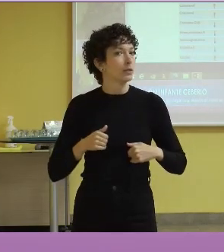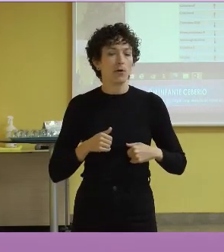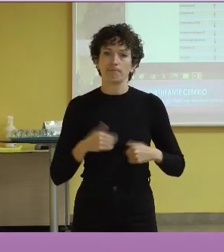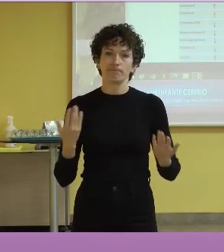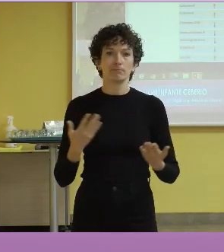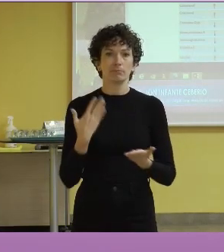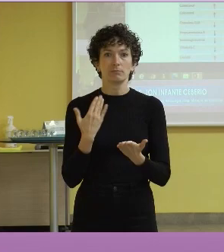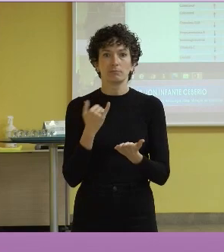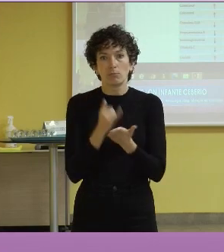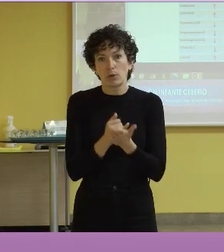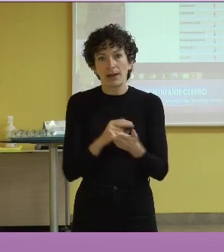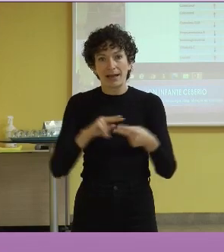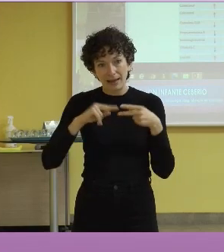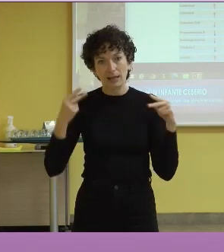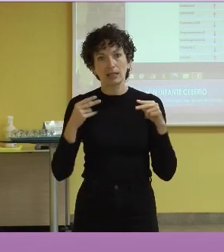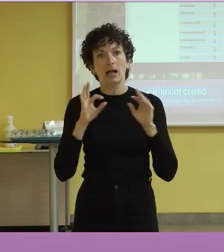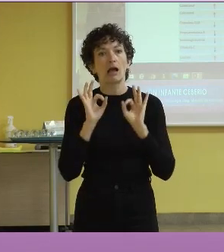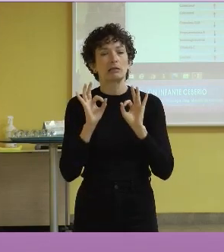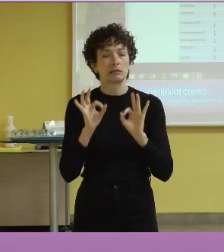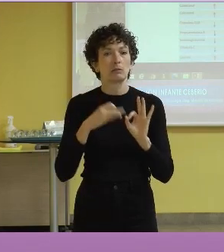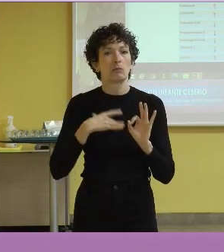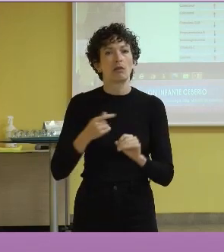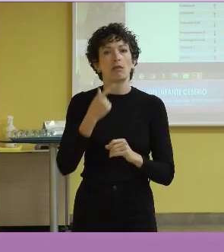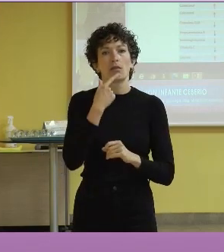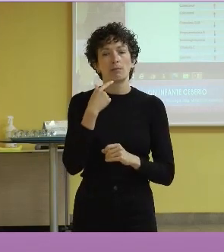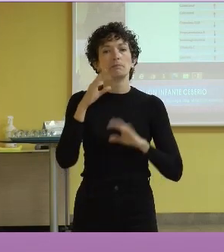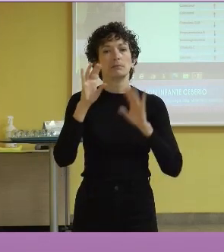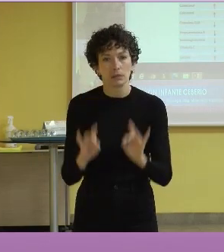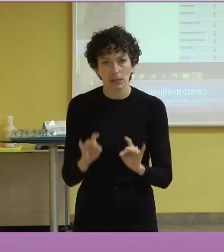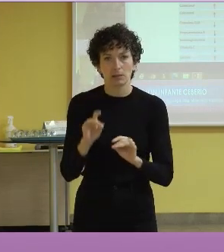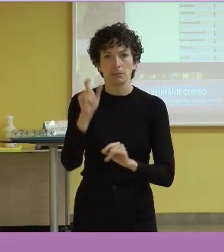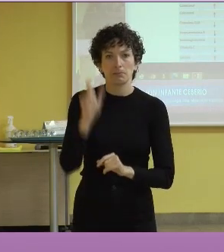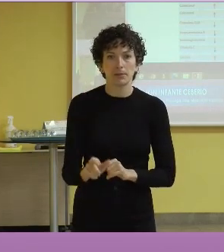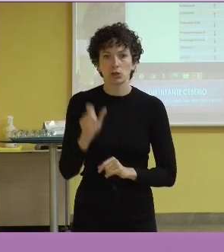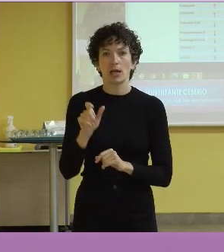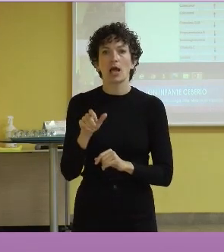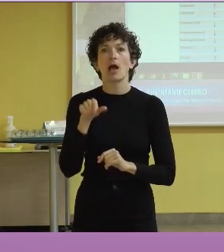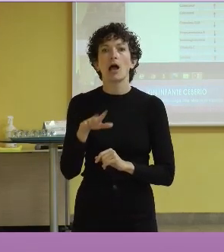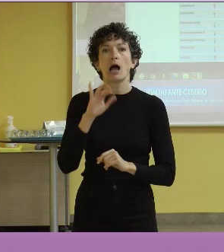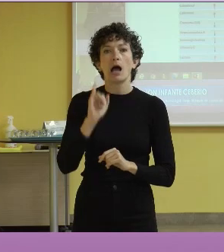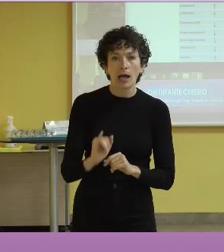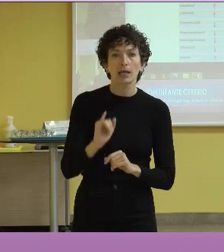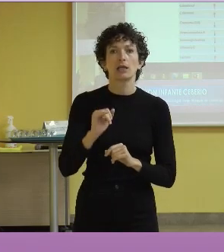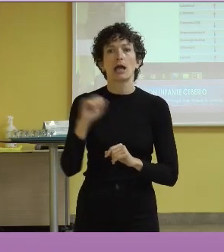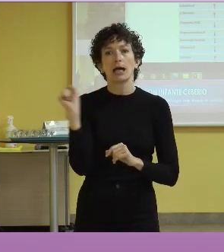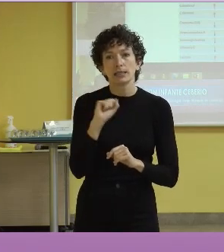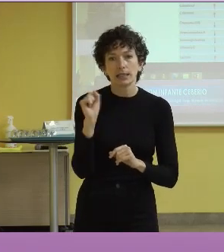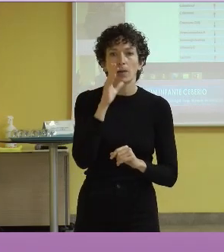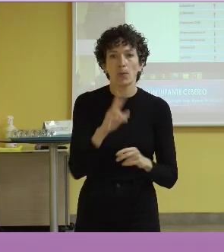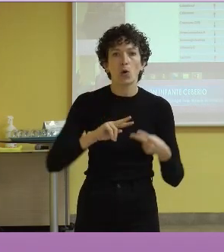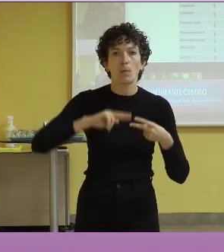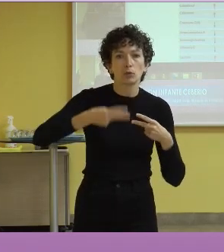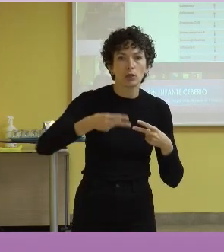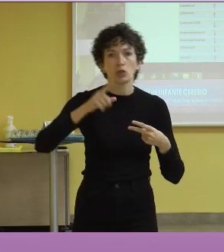prueba genética la que nos va a permitir confirmar si el paciente tiene o no la mutación de una o de otra ataxia, ¿eh? Pero a veces